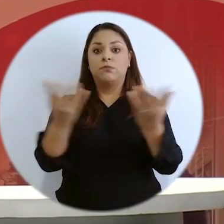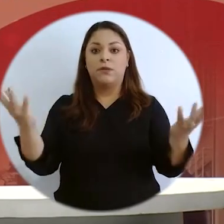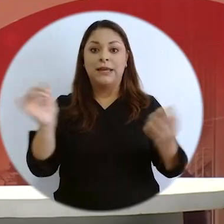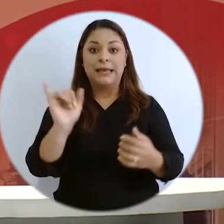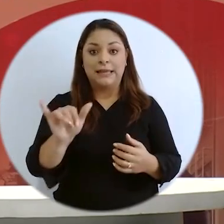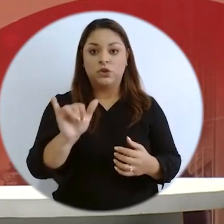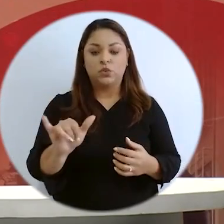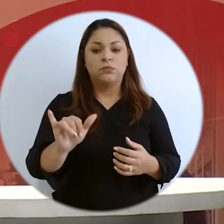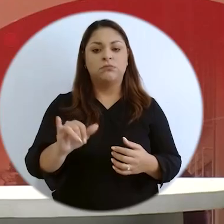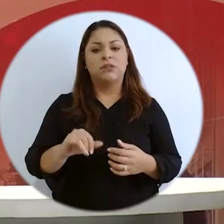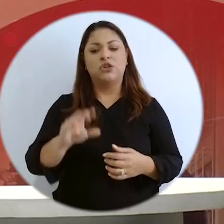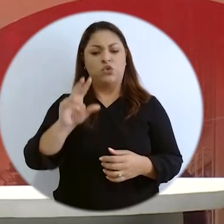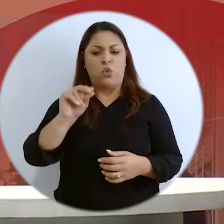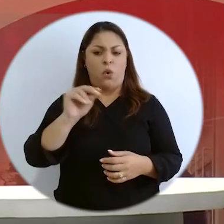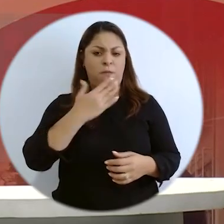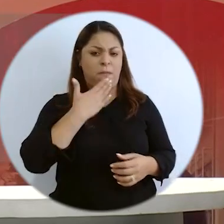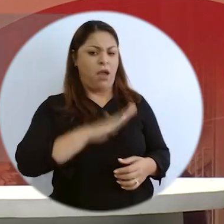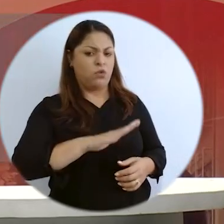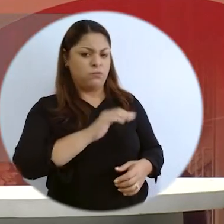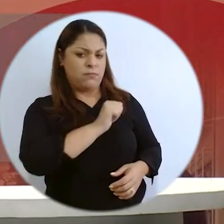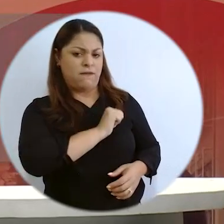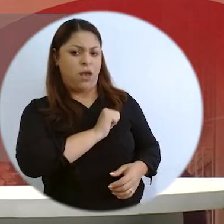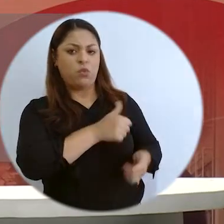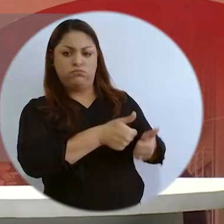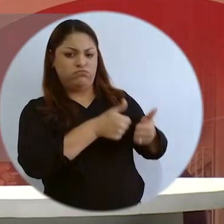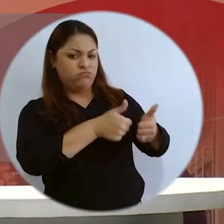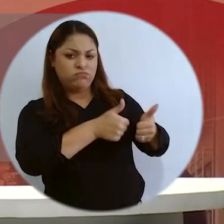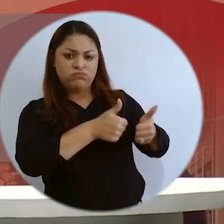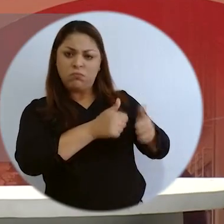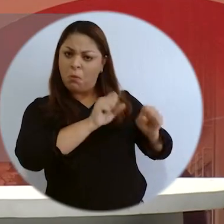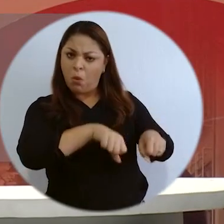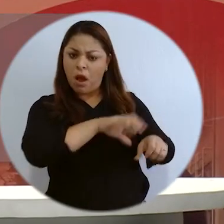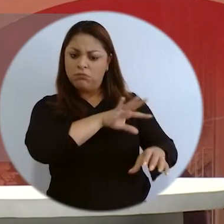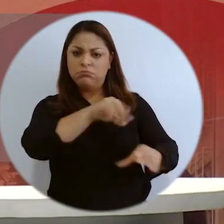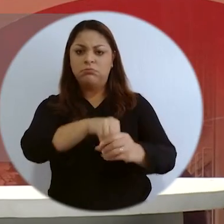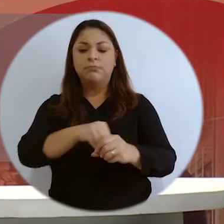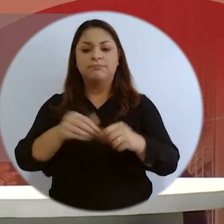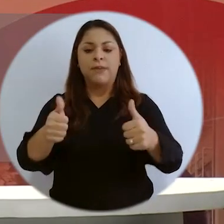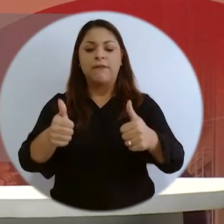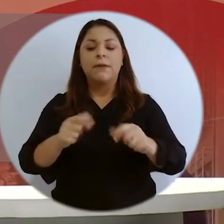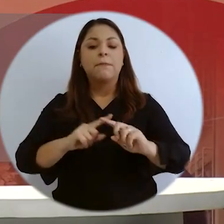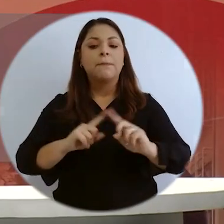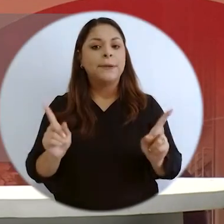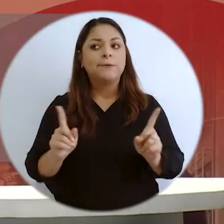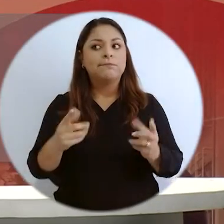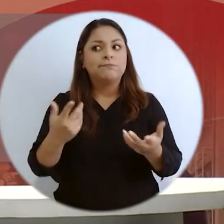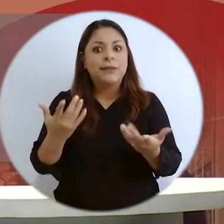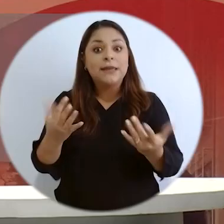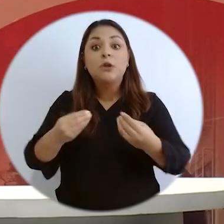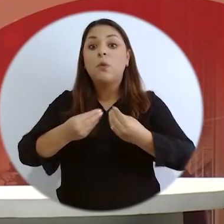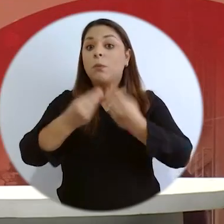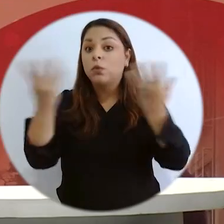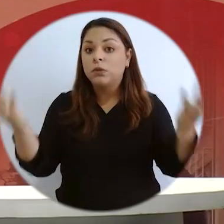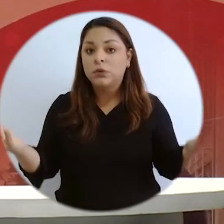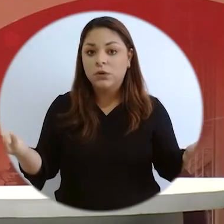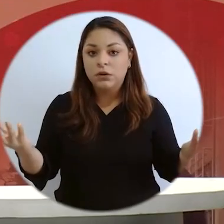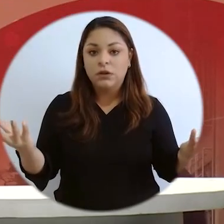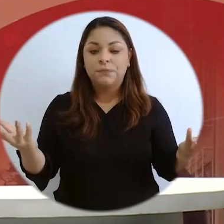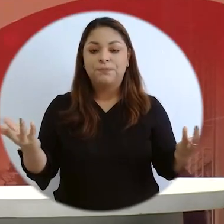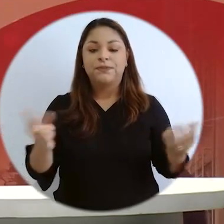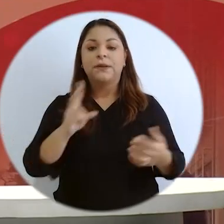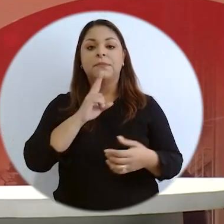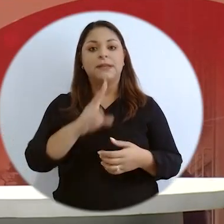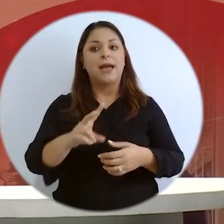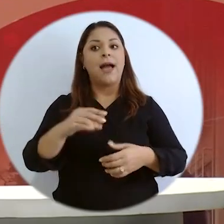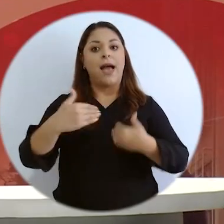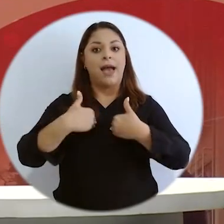actores públicos, que no es por necesariamente satanizar por sí a los actores privados que pueden también, ¿verdad?, participar. Pero no parece que